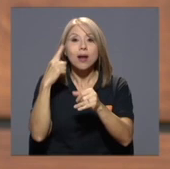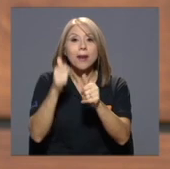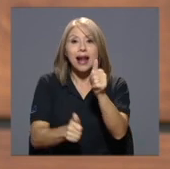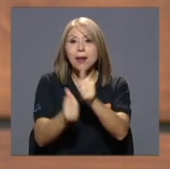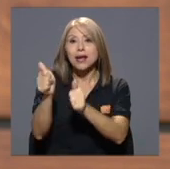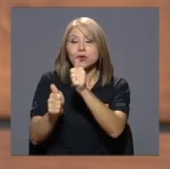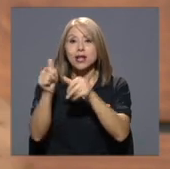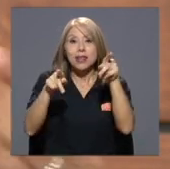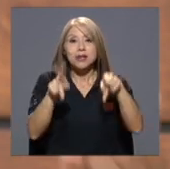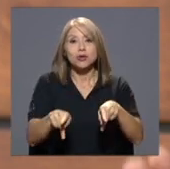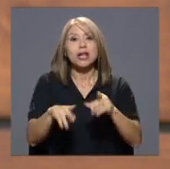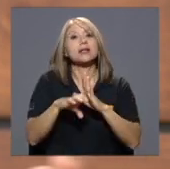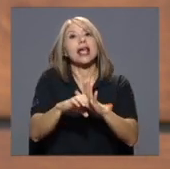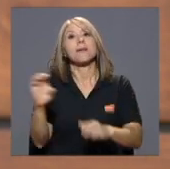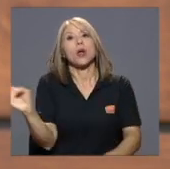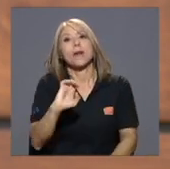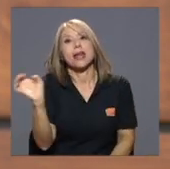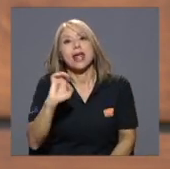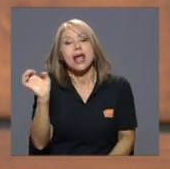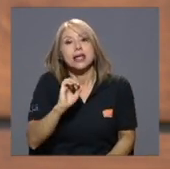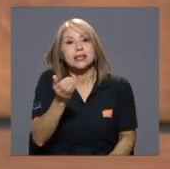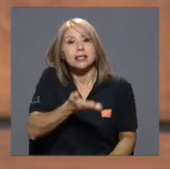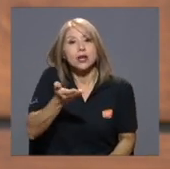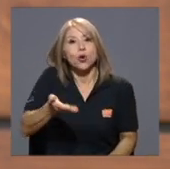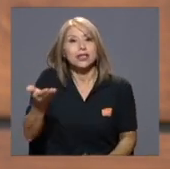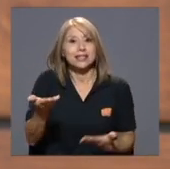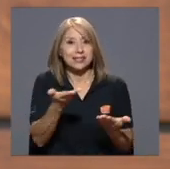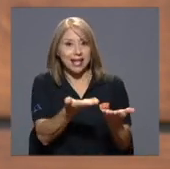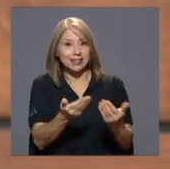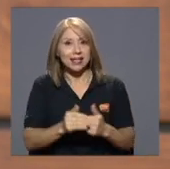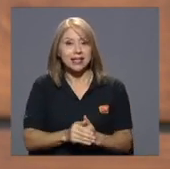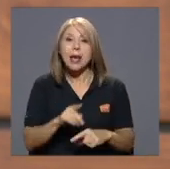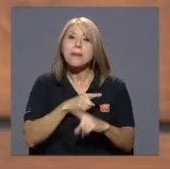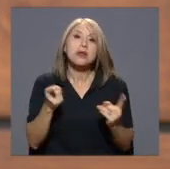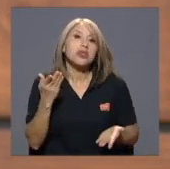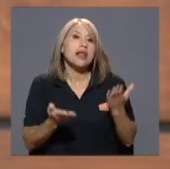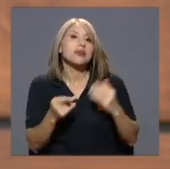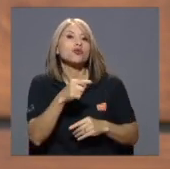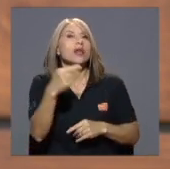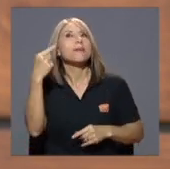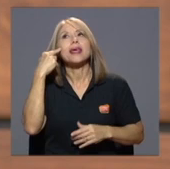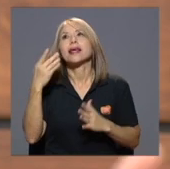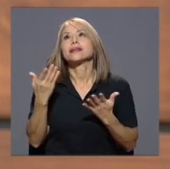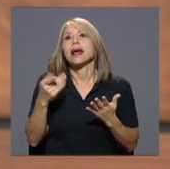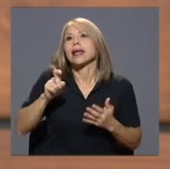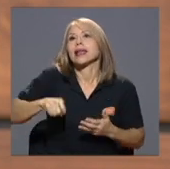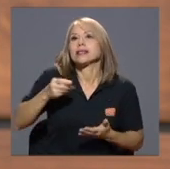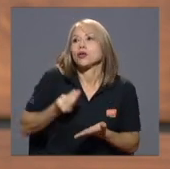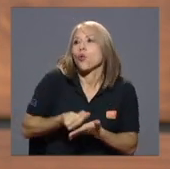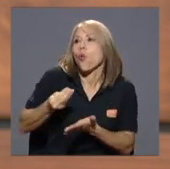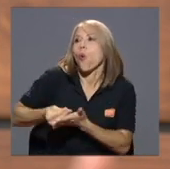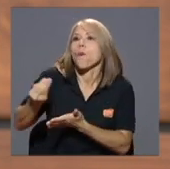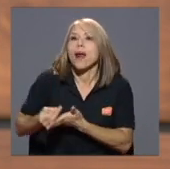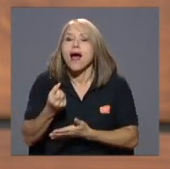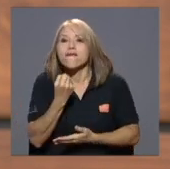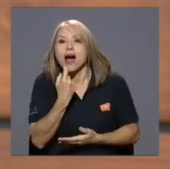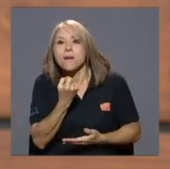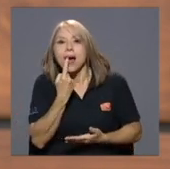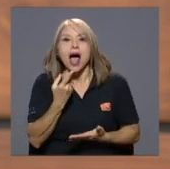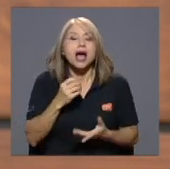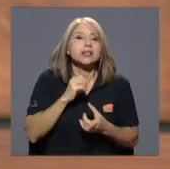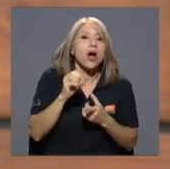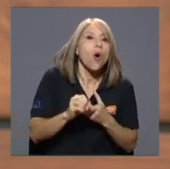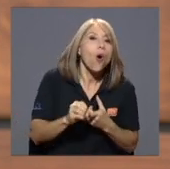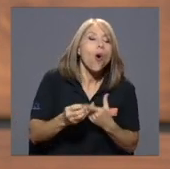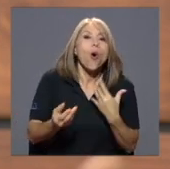de esas. Yo imagino que usted debe estar pensando un poco, por ejemplo, en los gastos farmacéuticos, lo que llaman los técnicos OOT, out